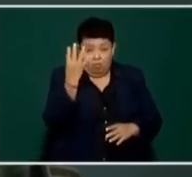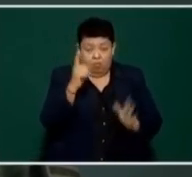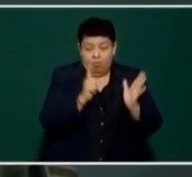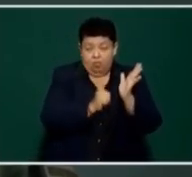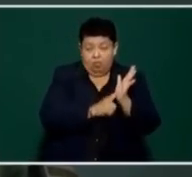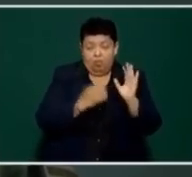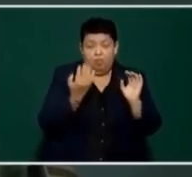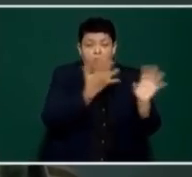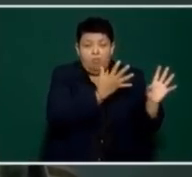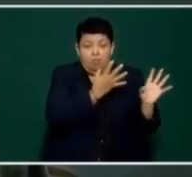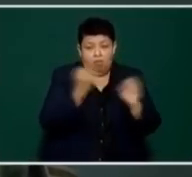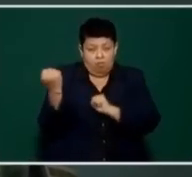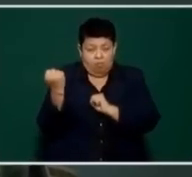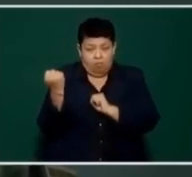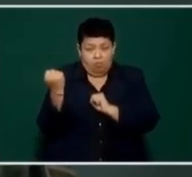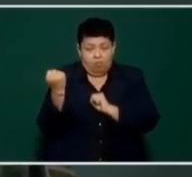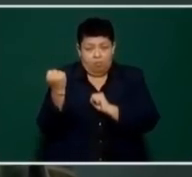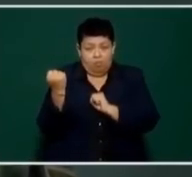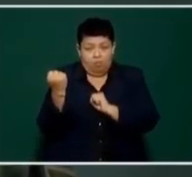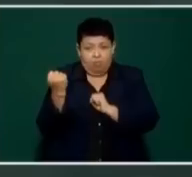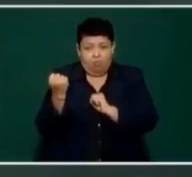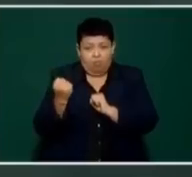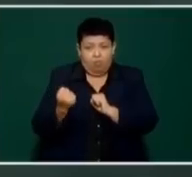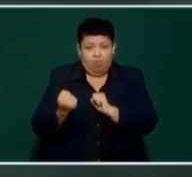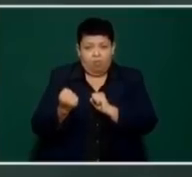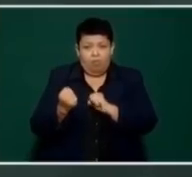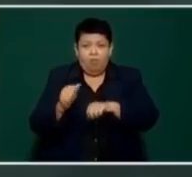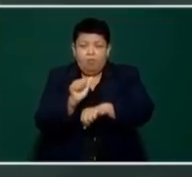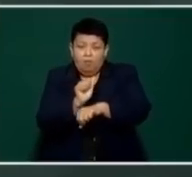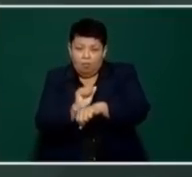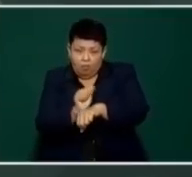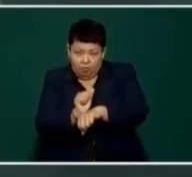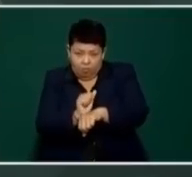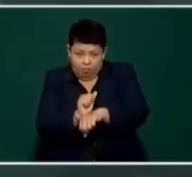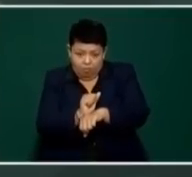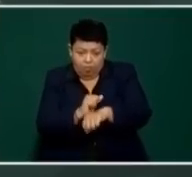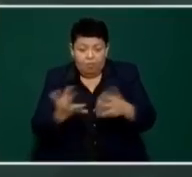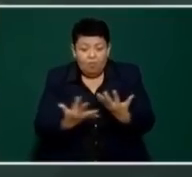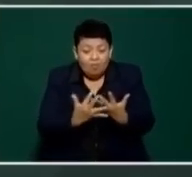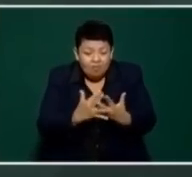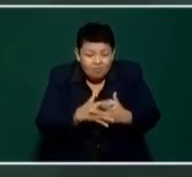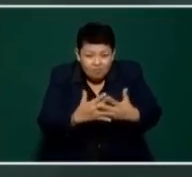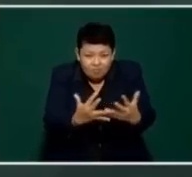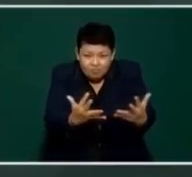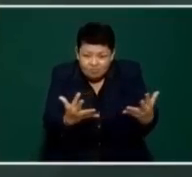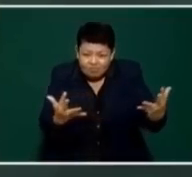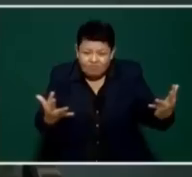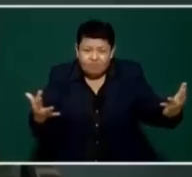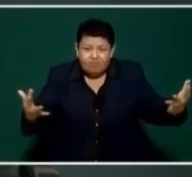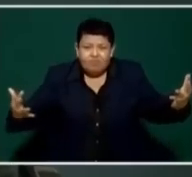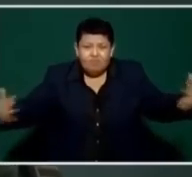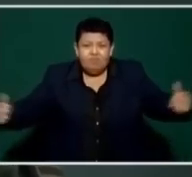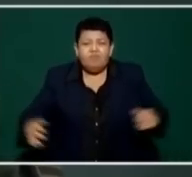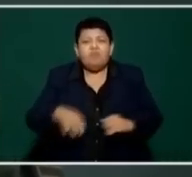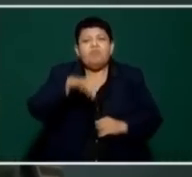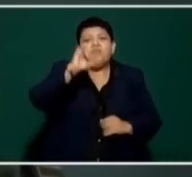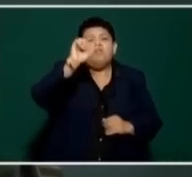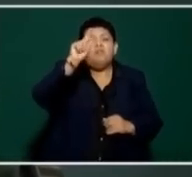4,500 de unidades y un despliegue también hasta el Istmo de